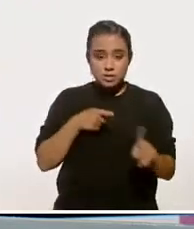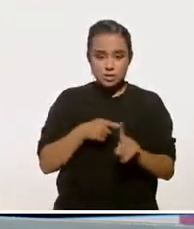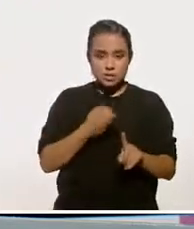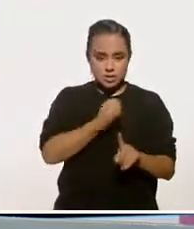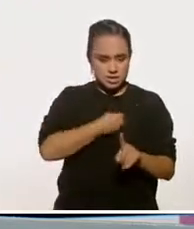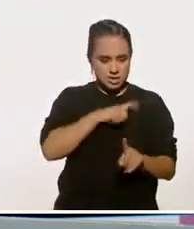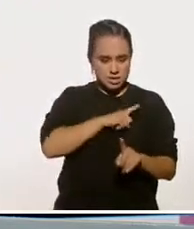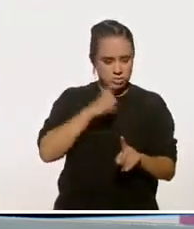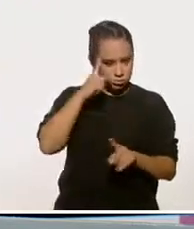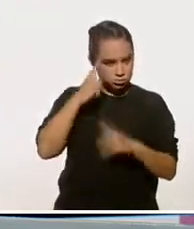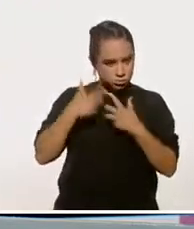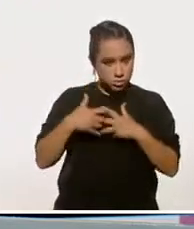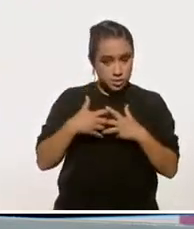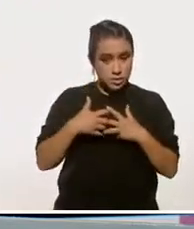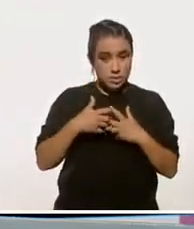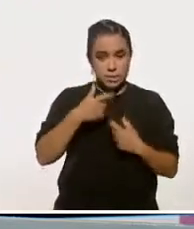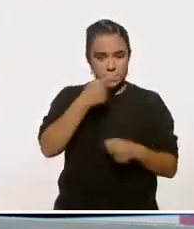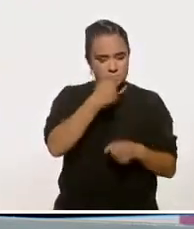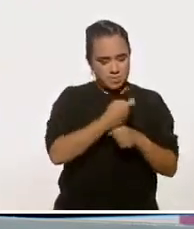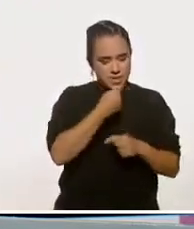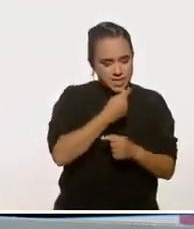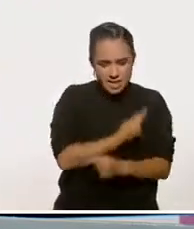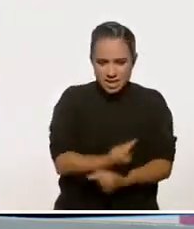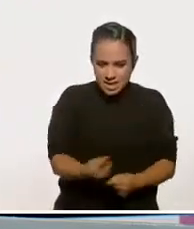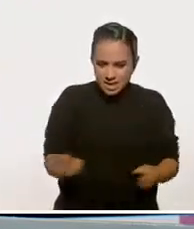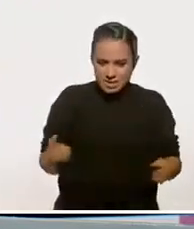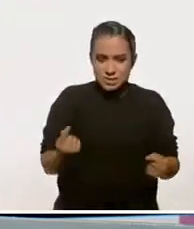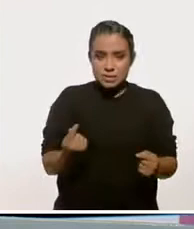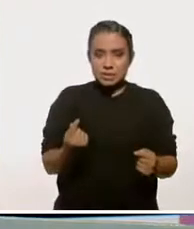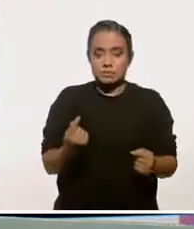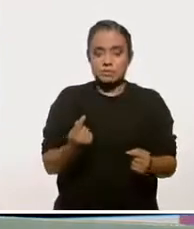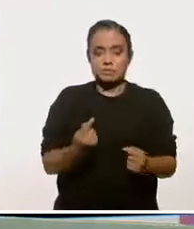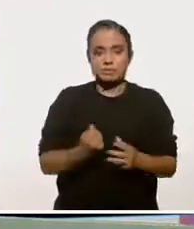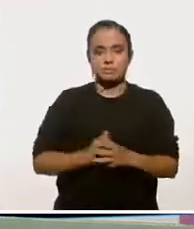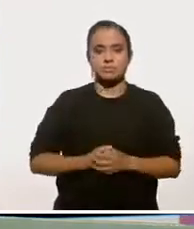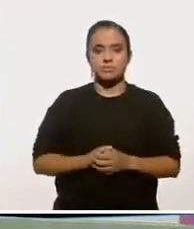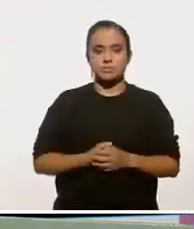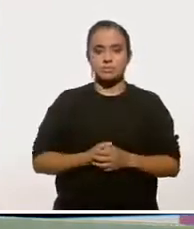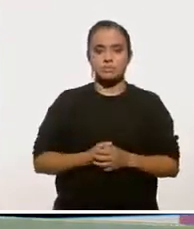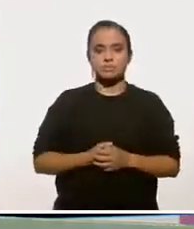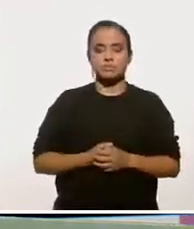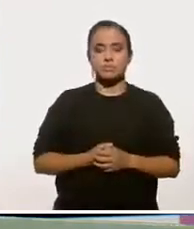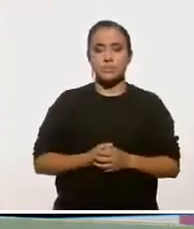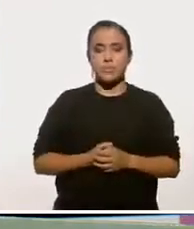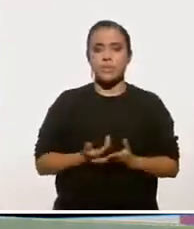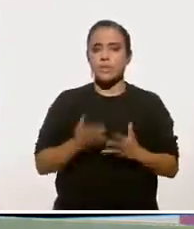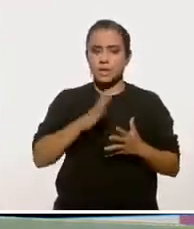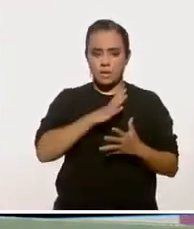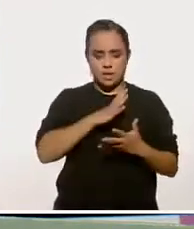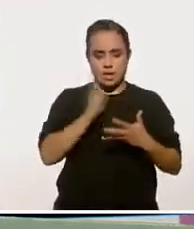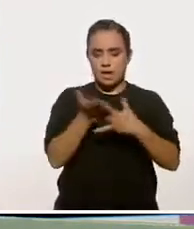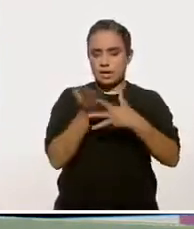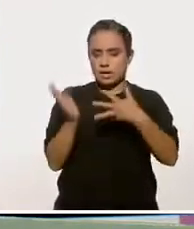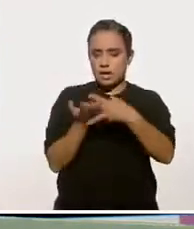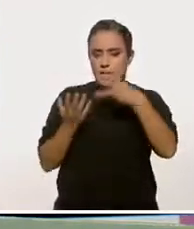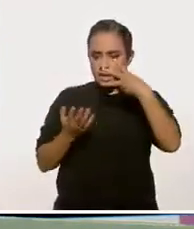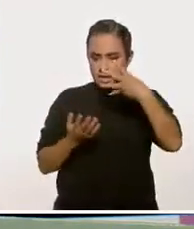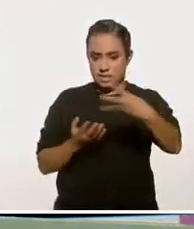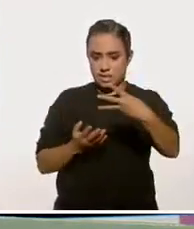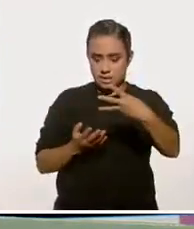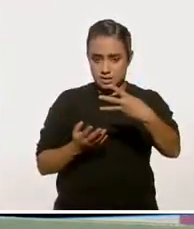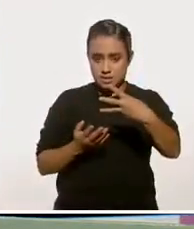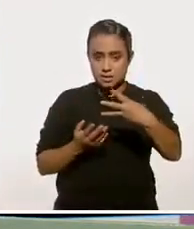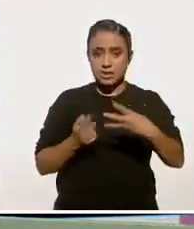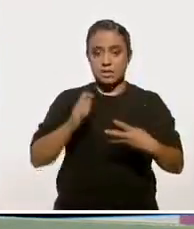salud mental de la primera infancia o de niños y niñas, se puede dividir en tres posibilidades: